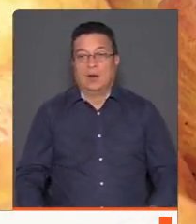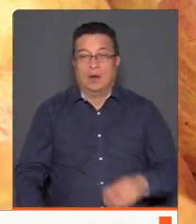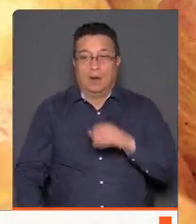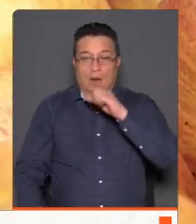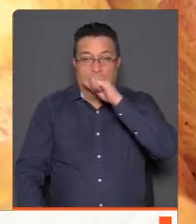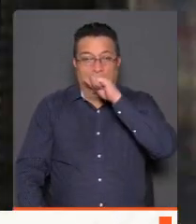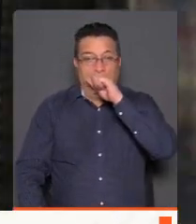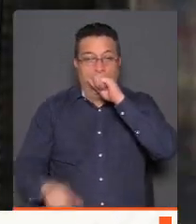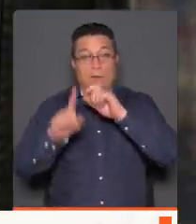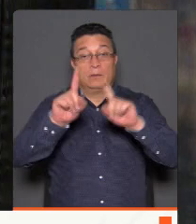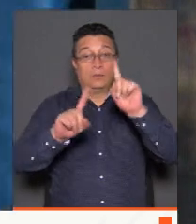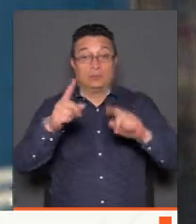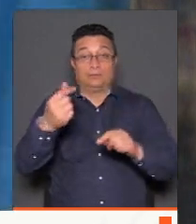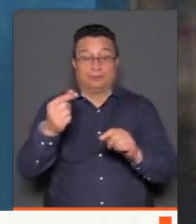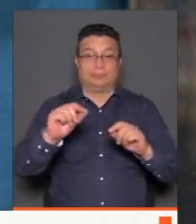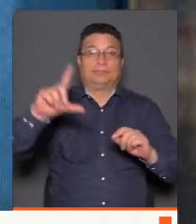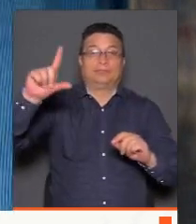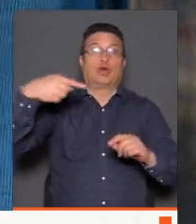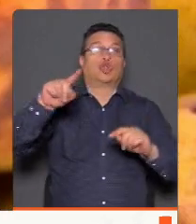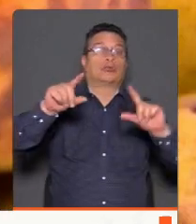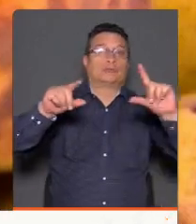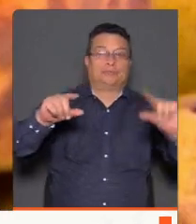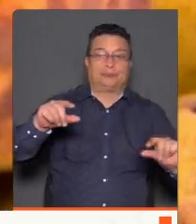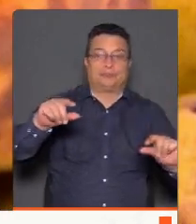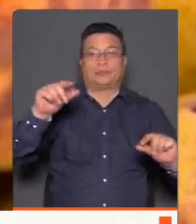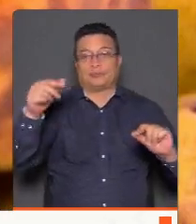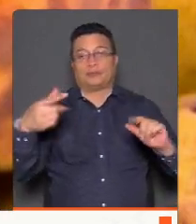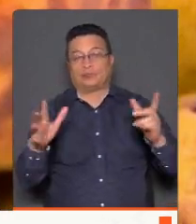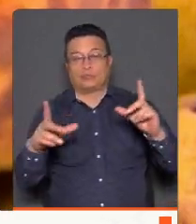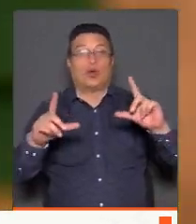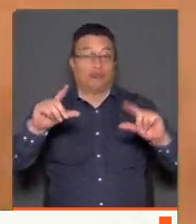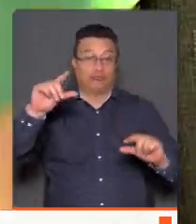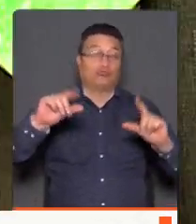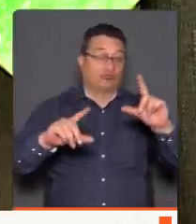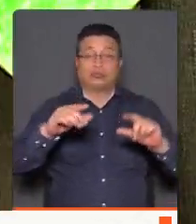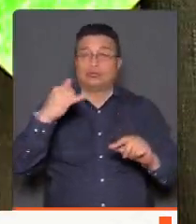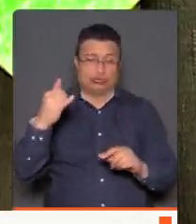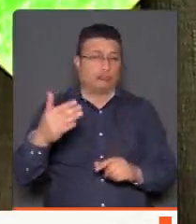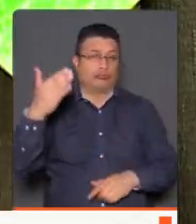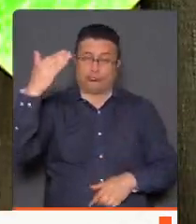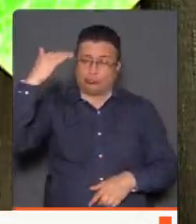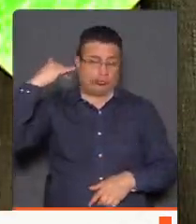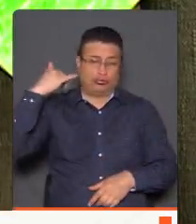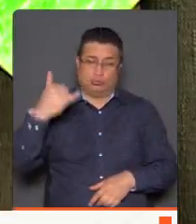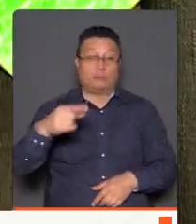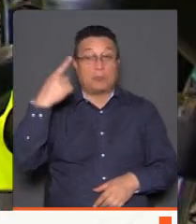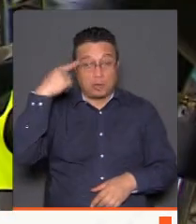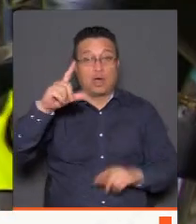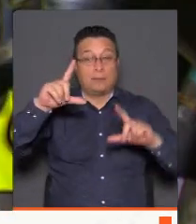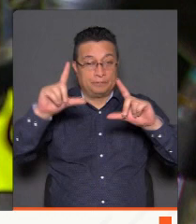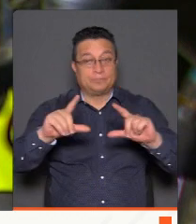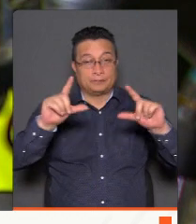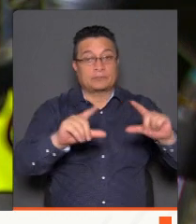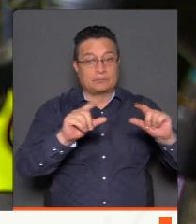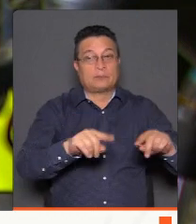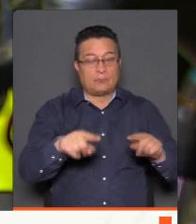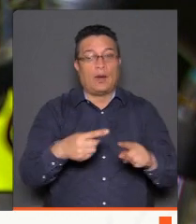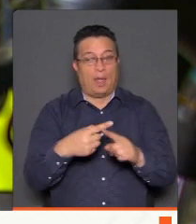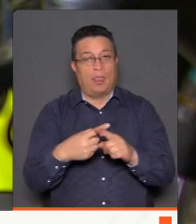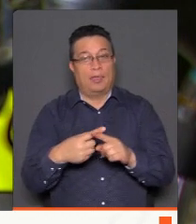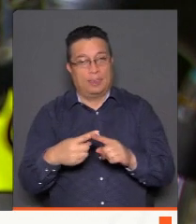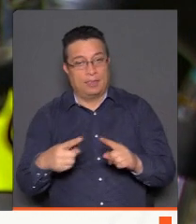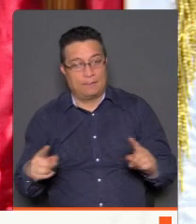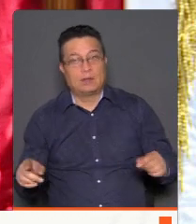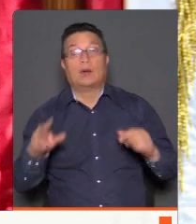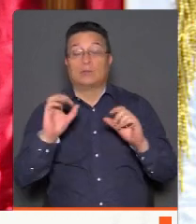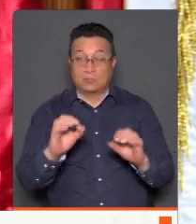algunos precios suben, otros caen. No es que esto último no haya pasado antes, pero ahora esas bajas ya están marcando la diferencia. Sería prudente